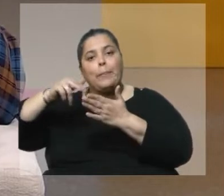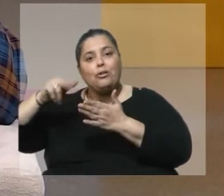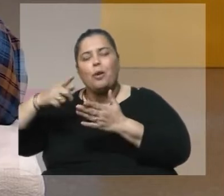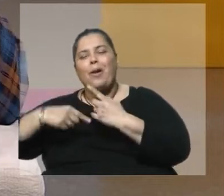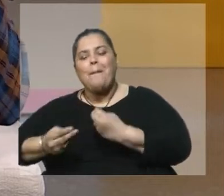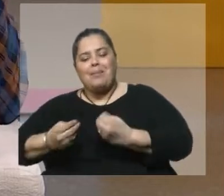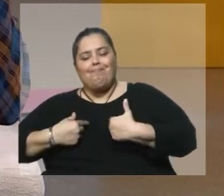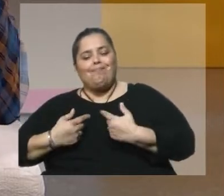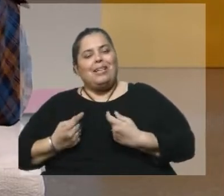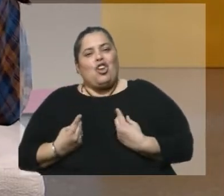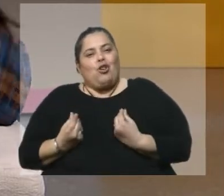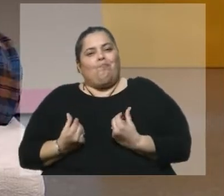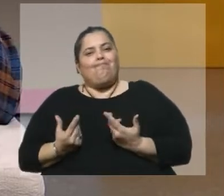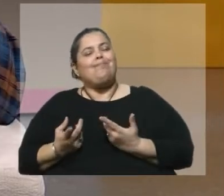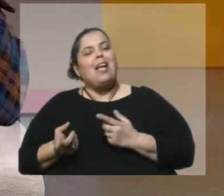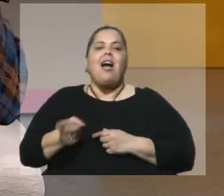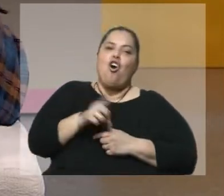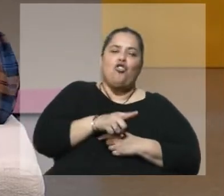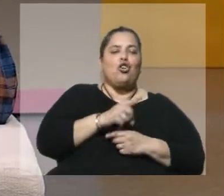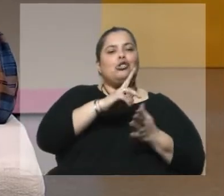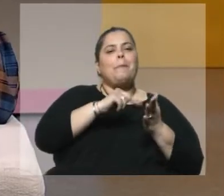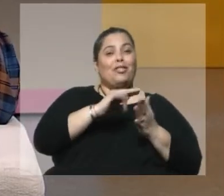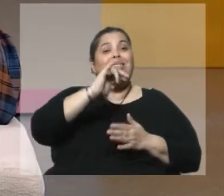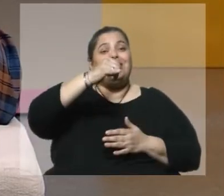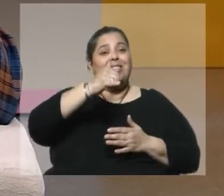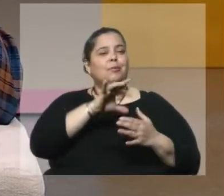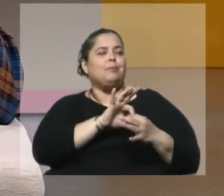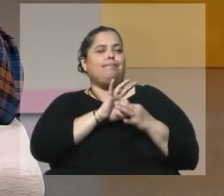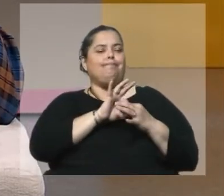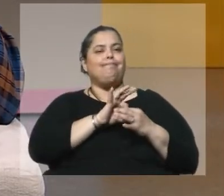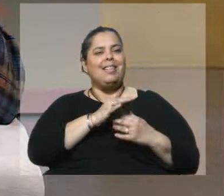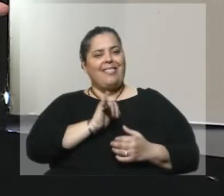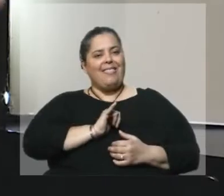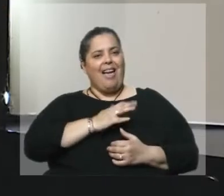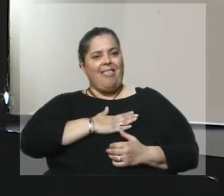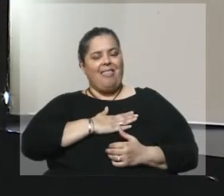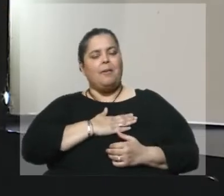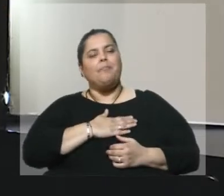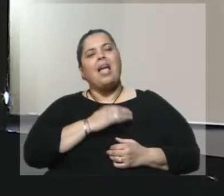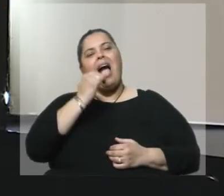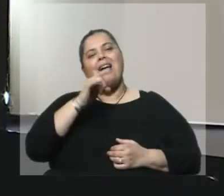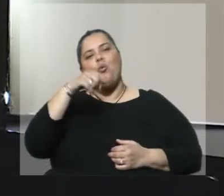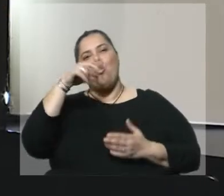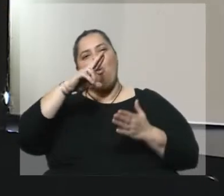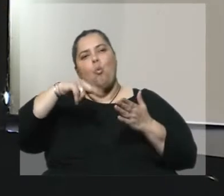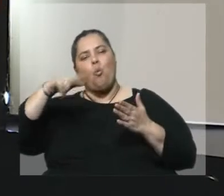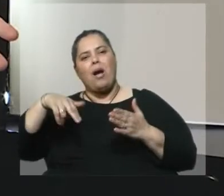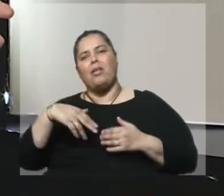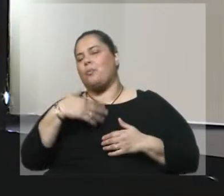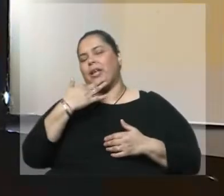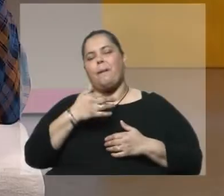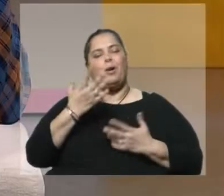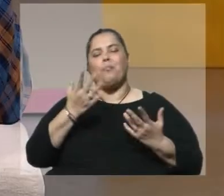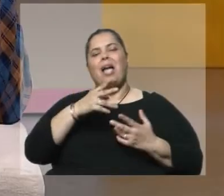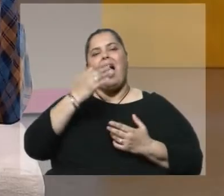más, cosas emocionales, y me identifico más con eso. ¿Hay un Rembrandt hoy en el mundo? ¿Hay un